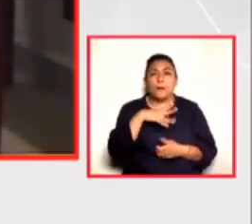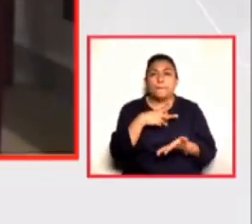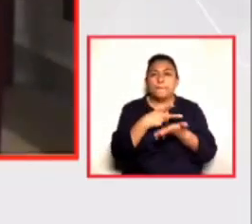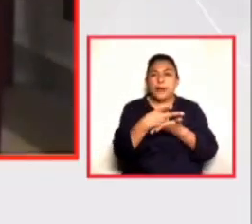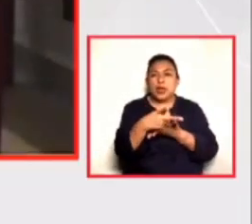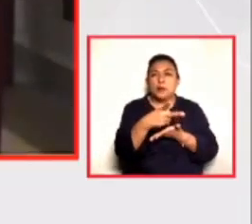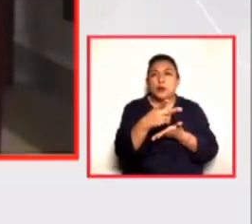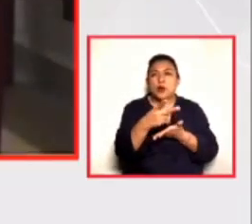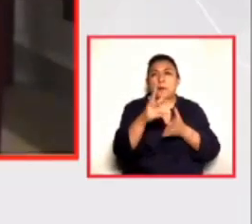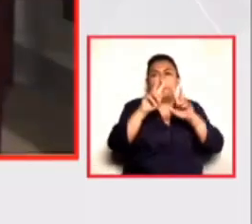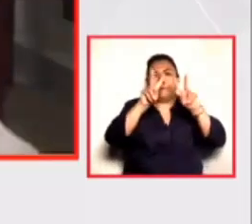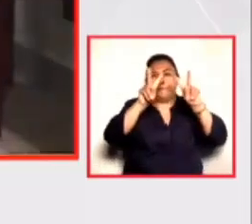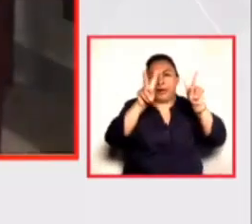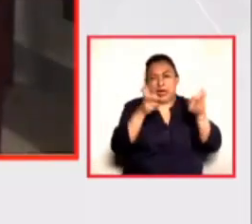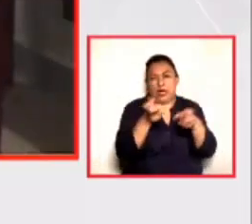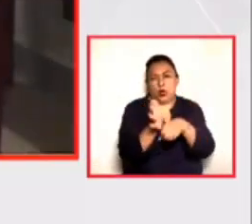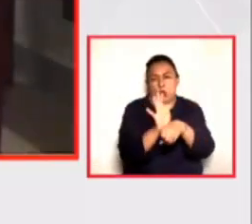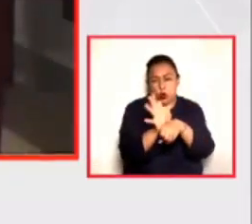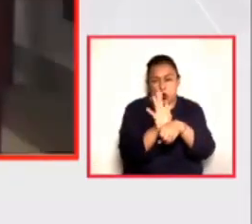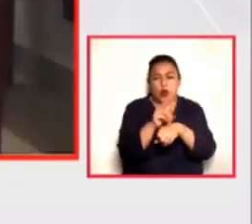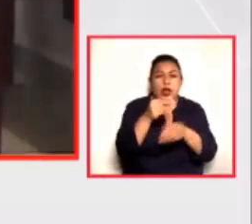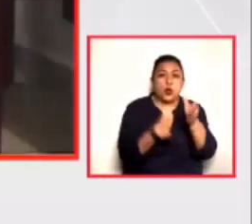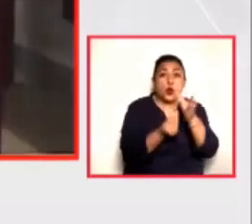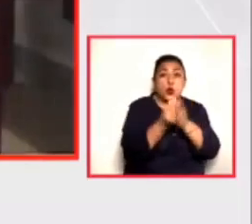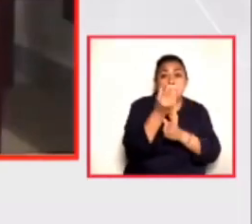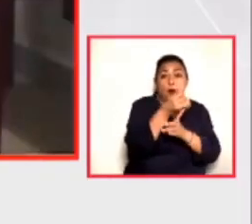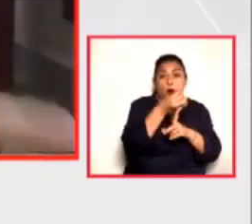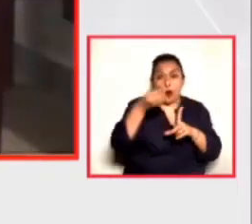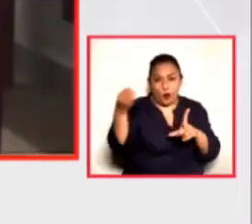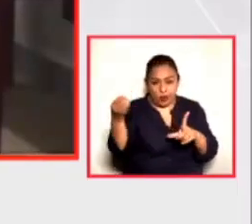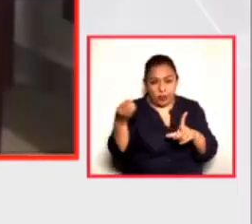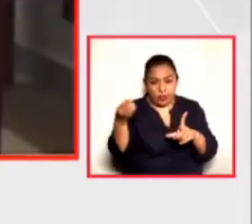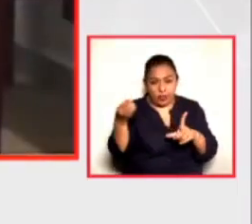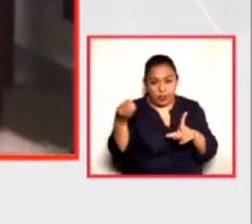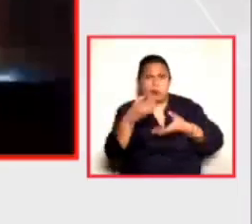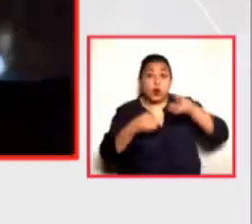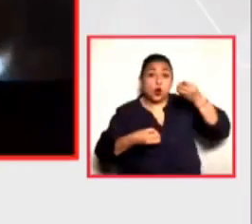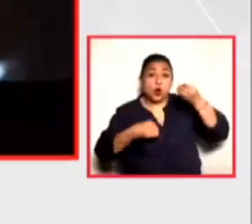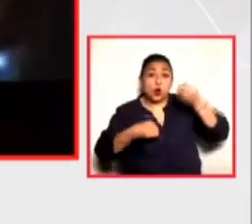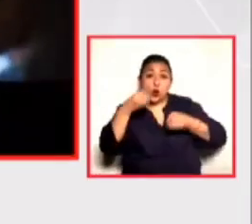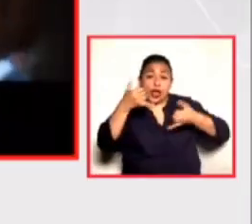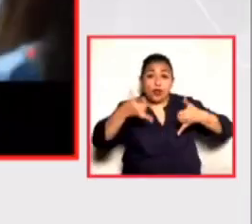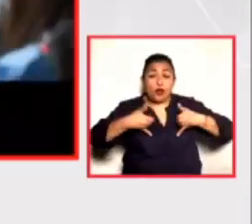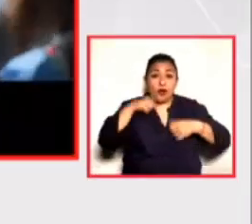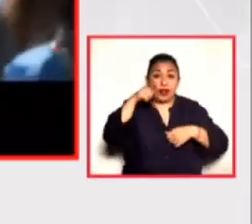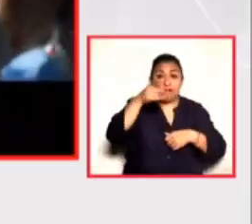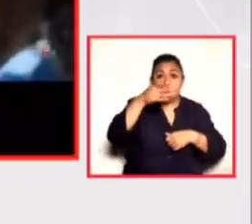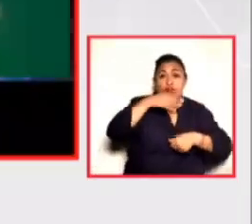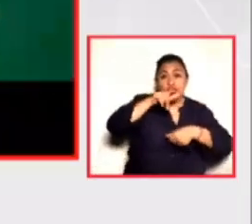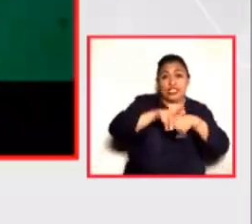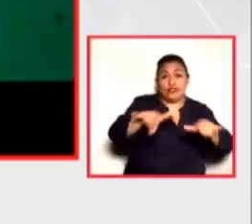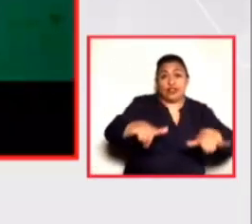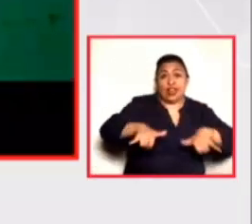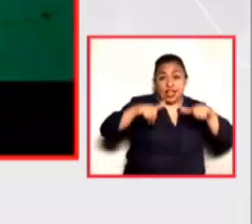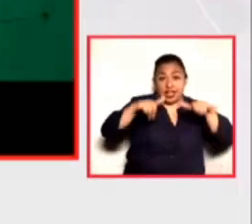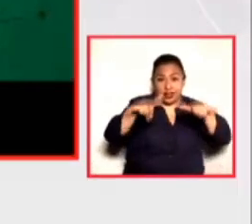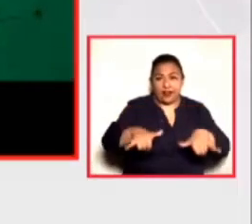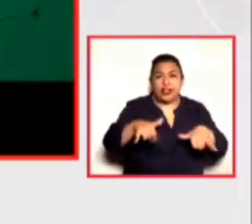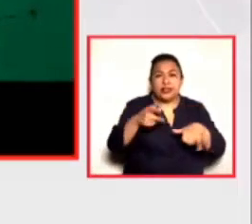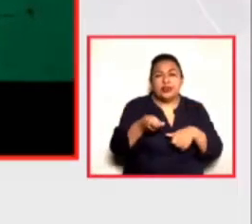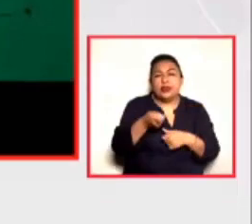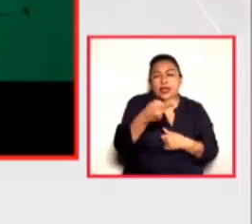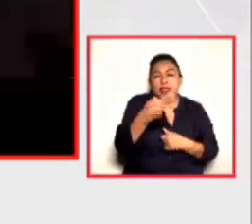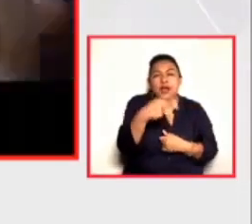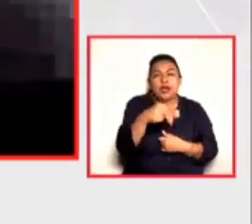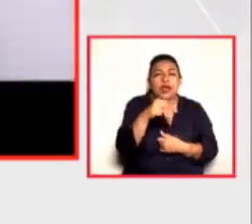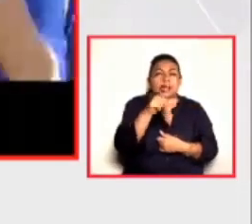Orden el premio de un jurado alternativo de jóvenes ahí en el Festival de Venecia, que se llama El Leoncito, o Leoncino,